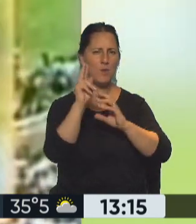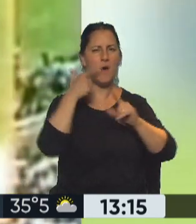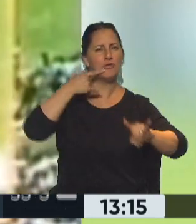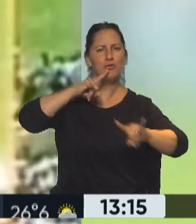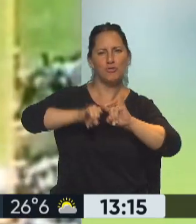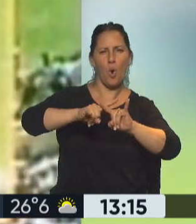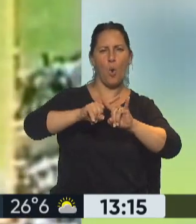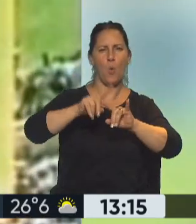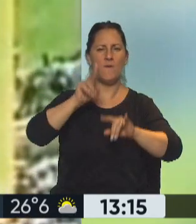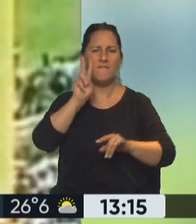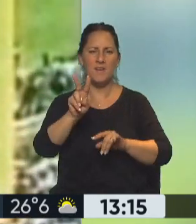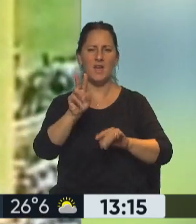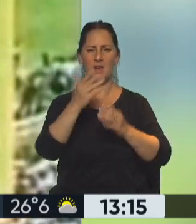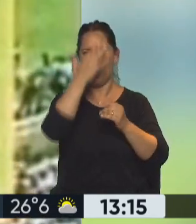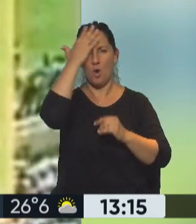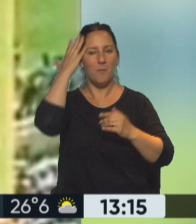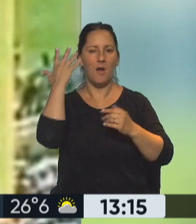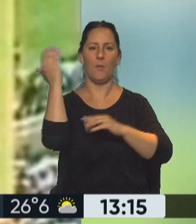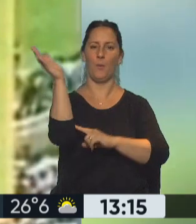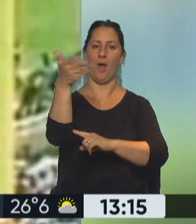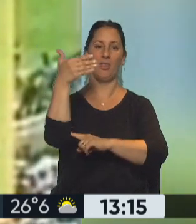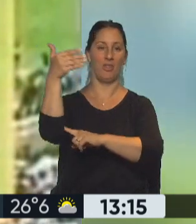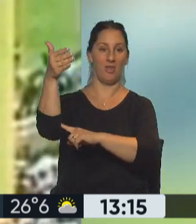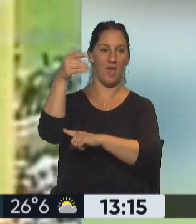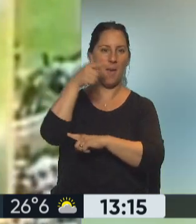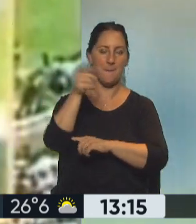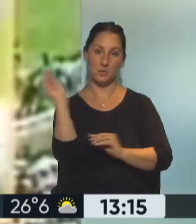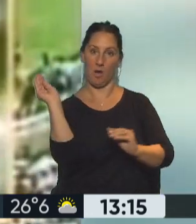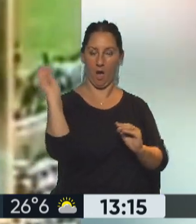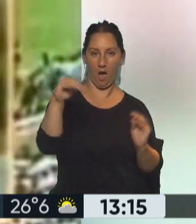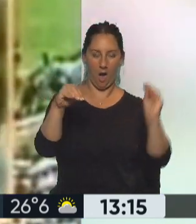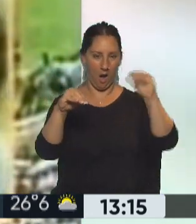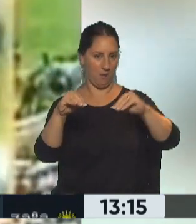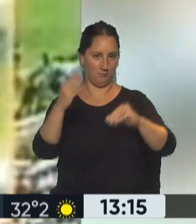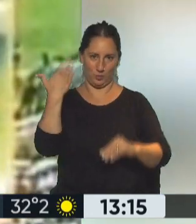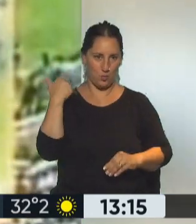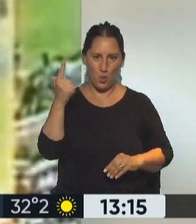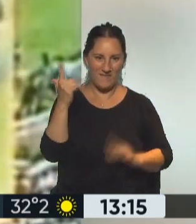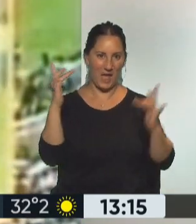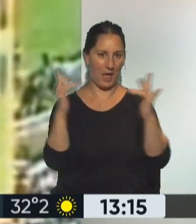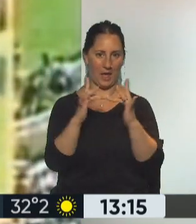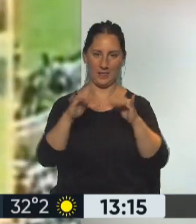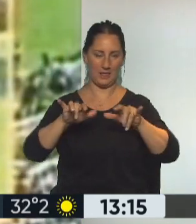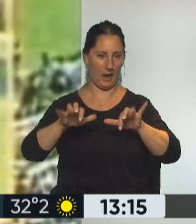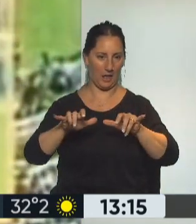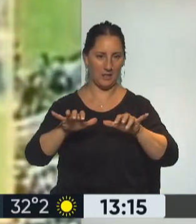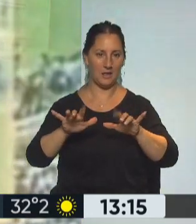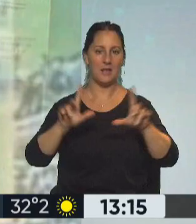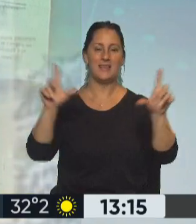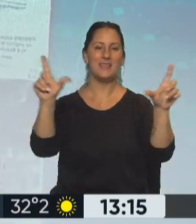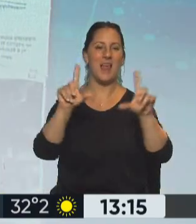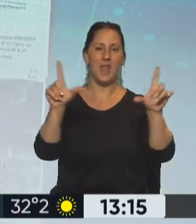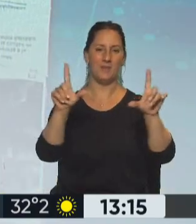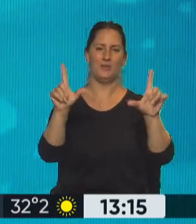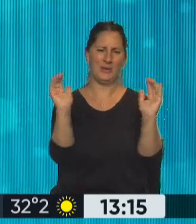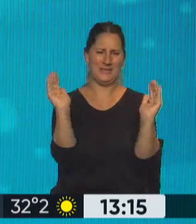transmitir los peinados la bandera Argentina flameando porque ahí empezaron los efectos especiales por supuesto No existía internet y las televisores eran